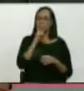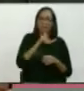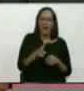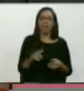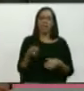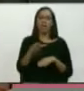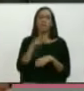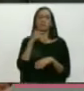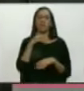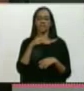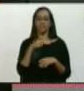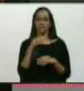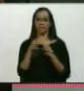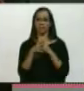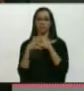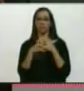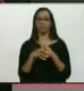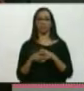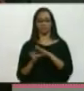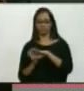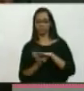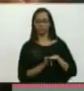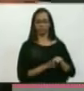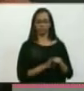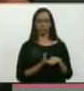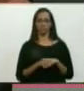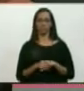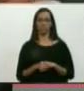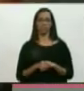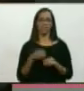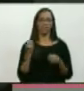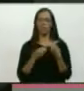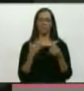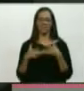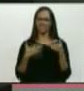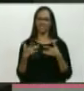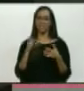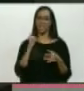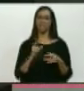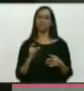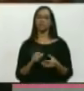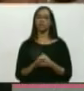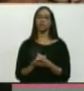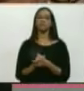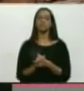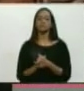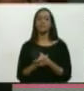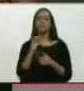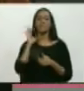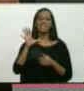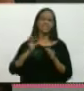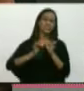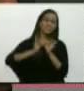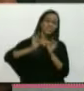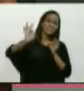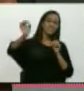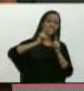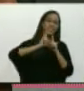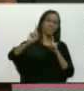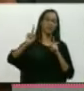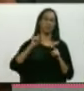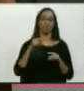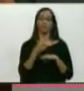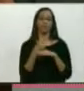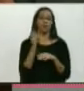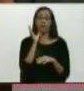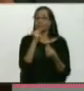exterior estadounidense. Ahora bien, ¿cómo se siente ese ciudadano que está en el quinto coño y que el Estado le dice, no